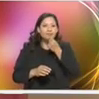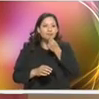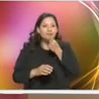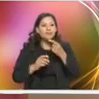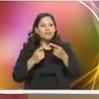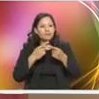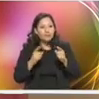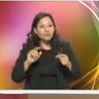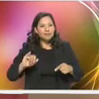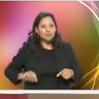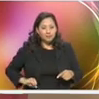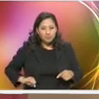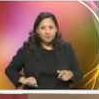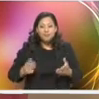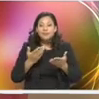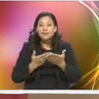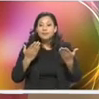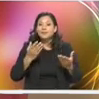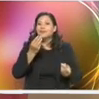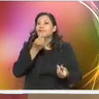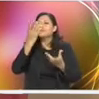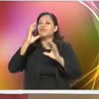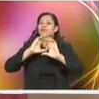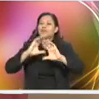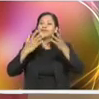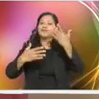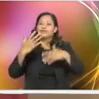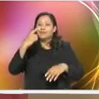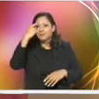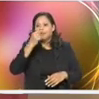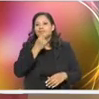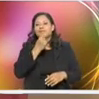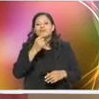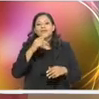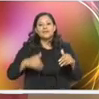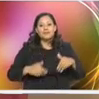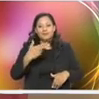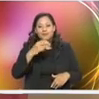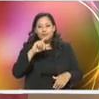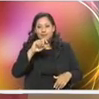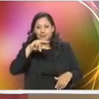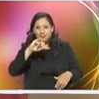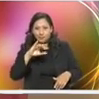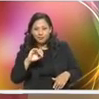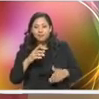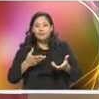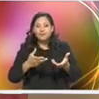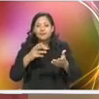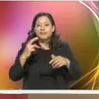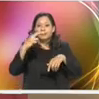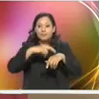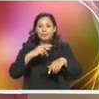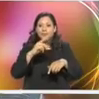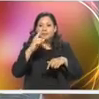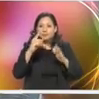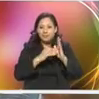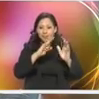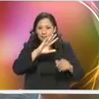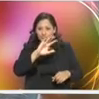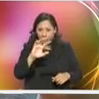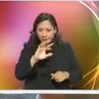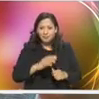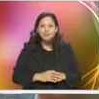diferentes, interesantes. Sí. Y ahora hay ópera para niños. En el Helénico, que está en Avenida Revolución 1500,